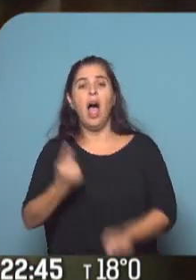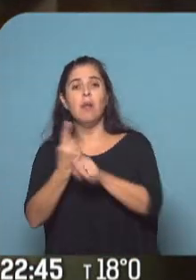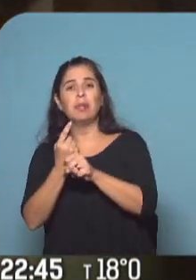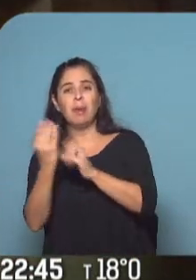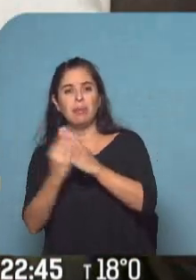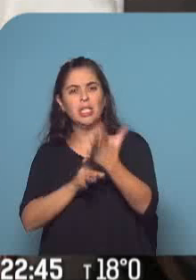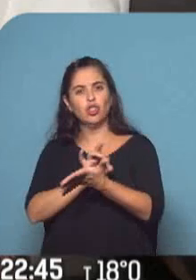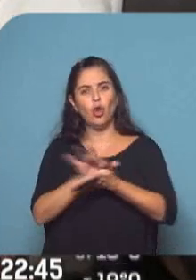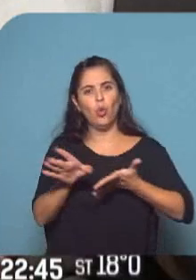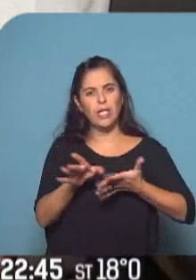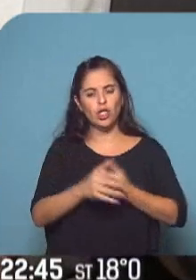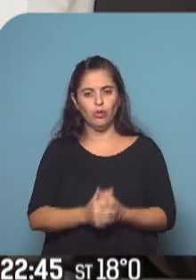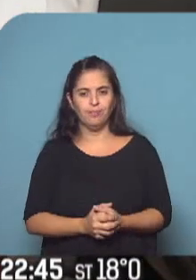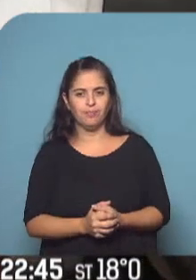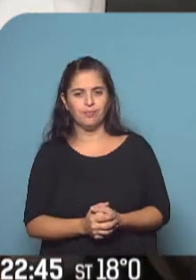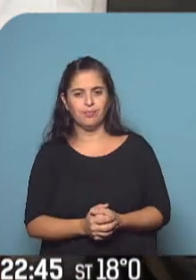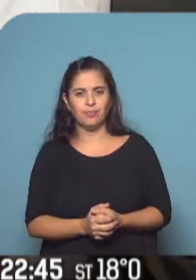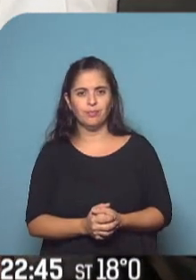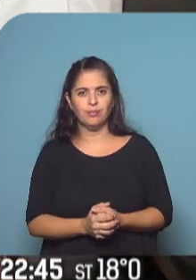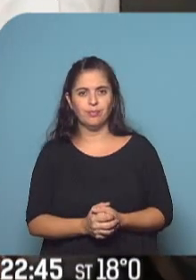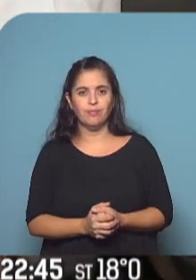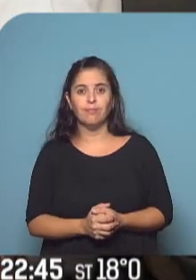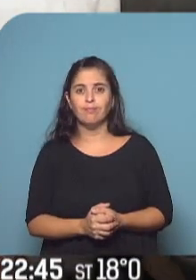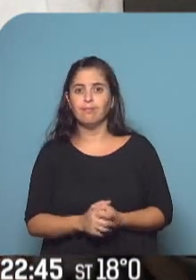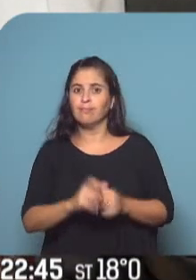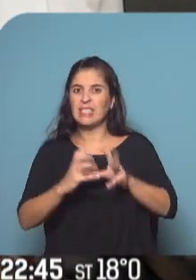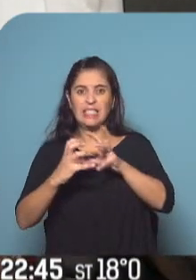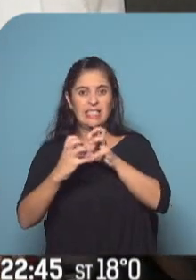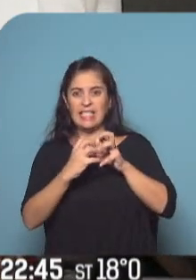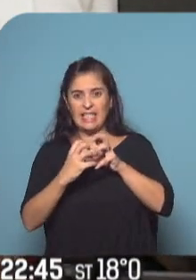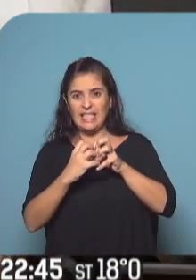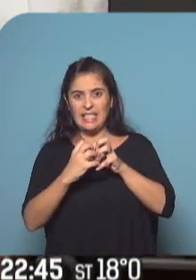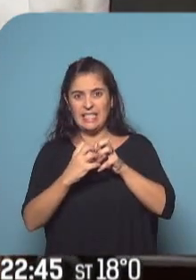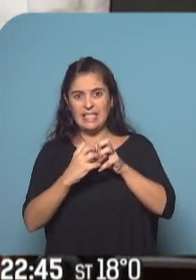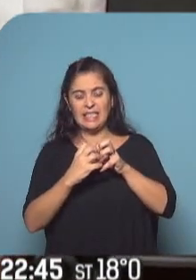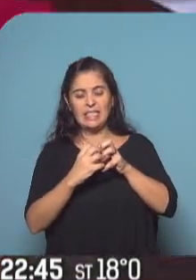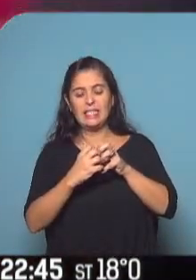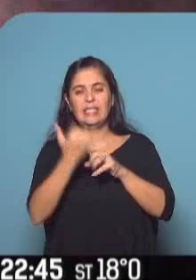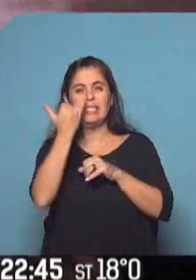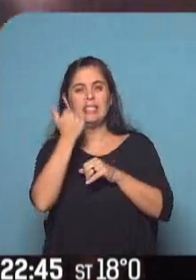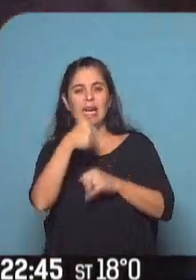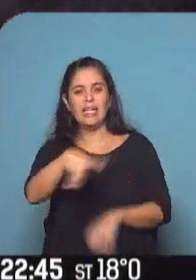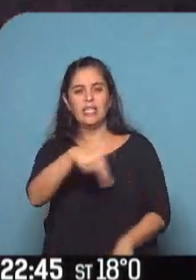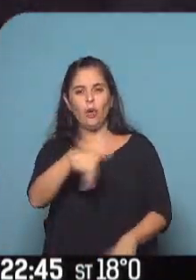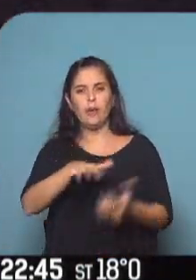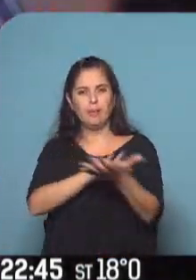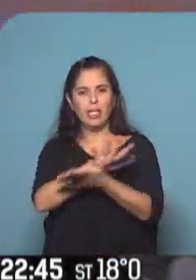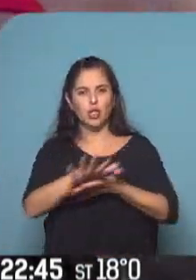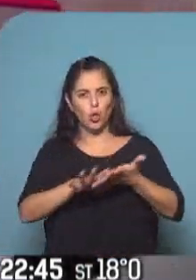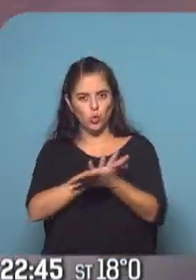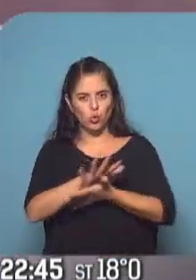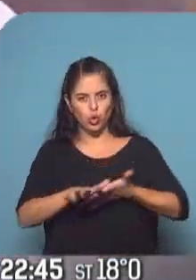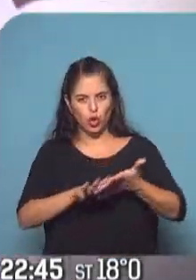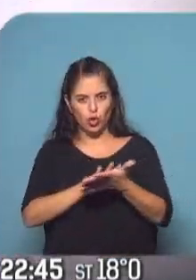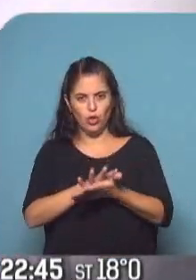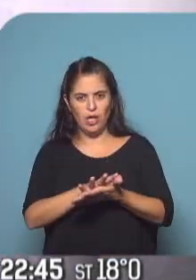ministro Wickremesinghe. La crisis constitucional fue saldada en noviembre por la Corte Suprema del país, que intervino para deslegitimizar